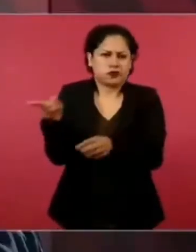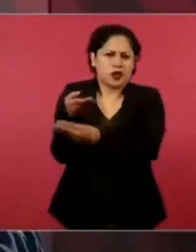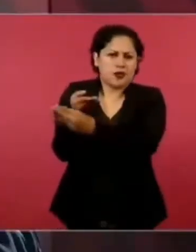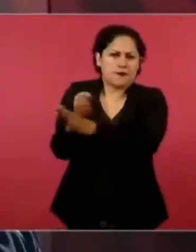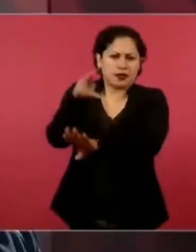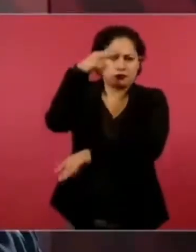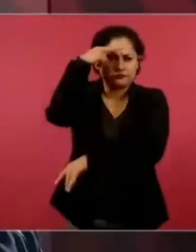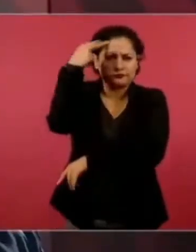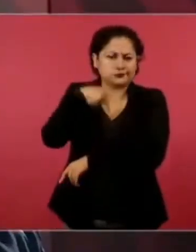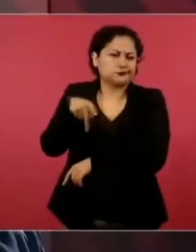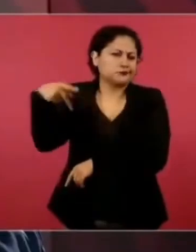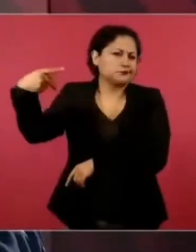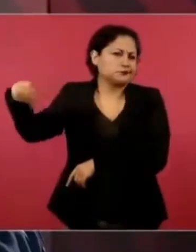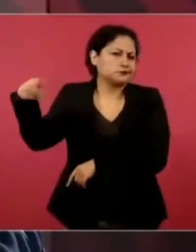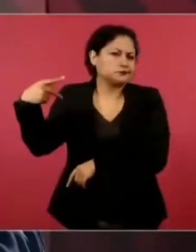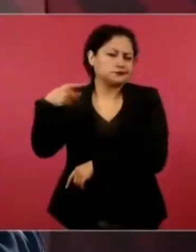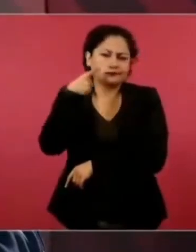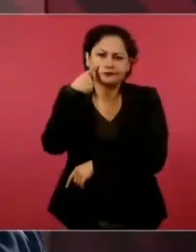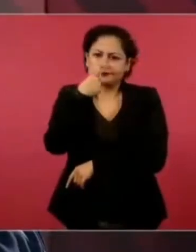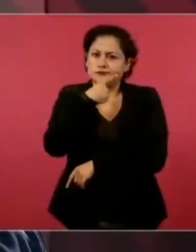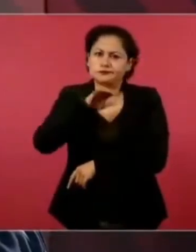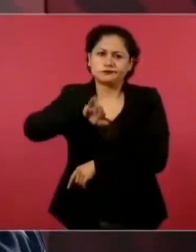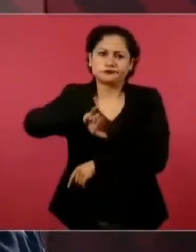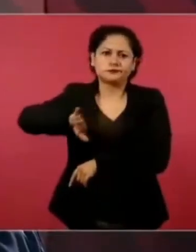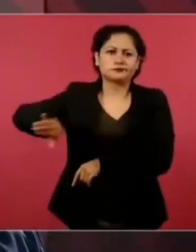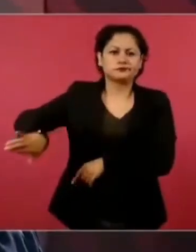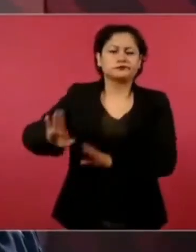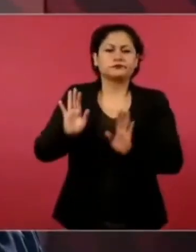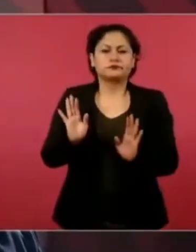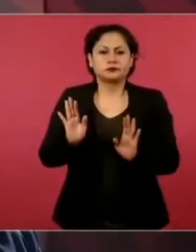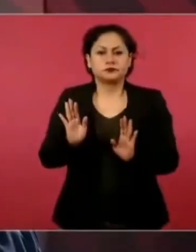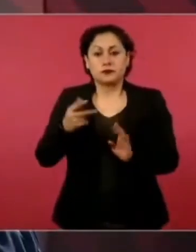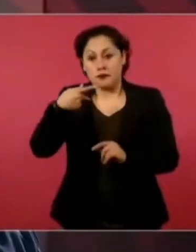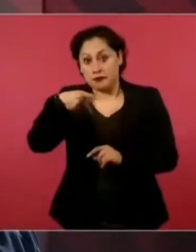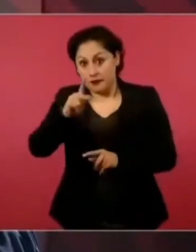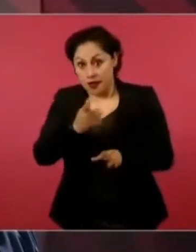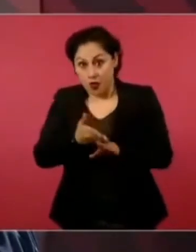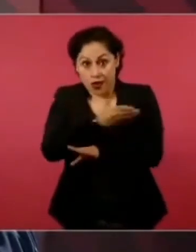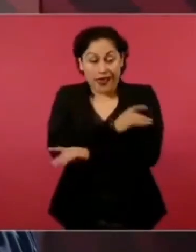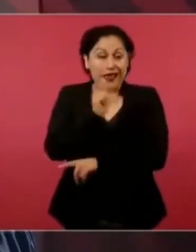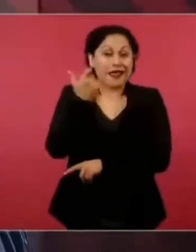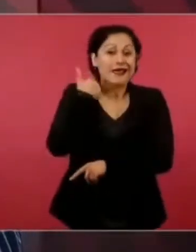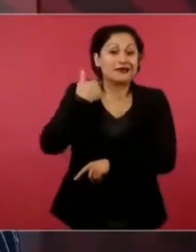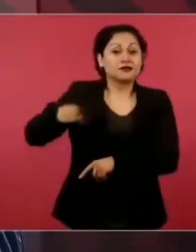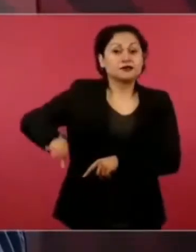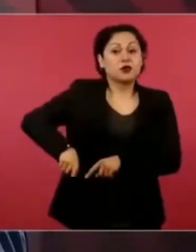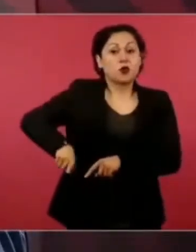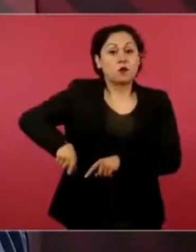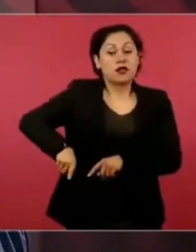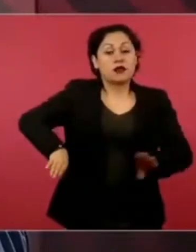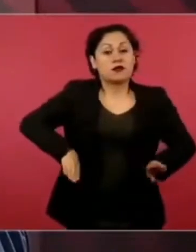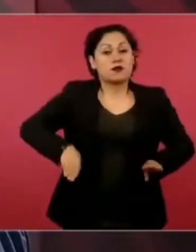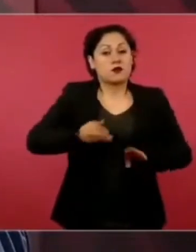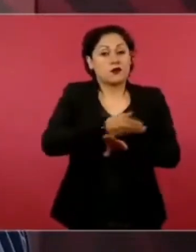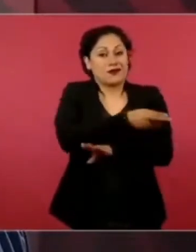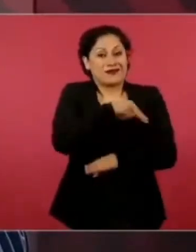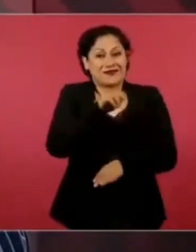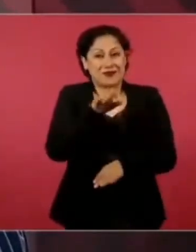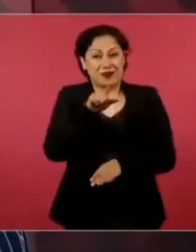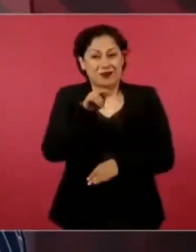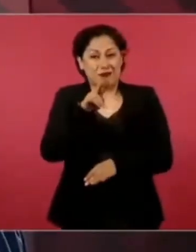porque son demagogos, están acostumbrados a decir una